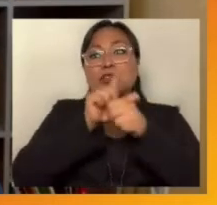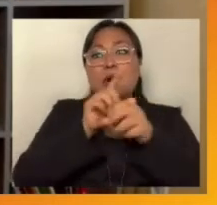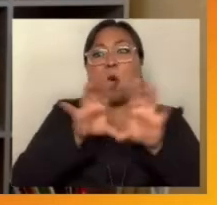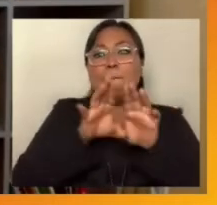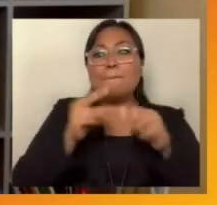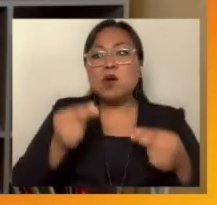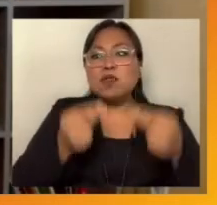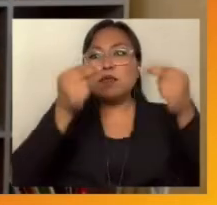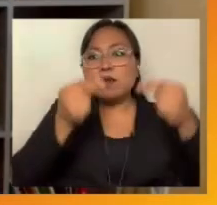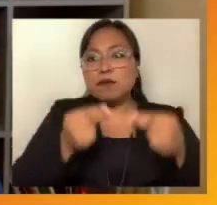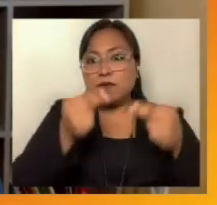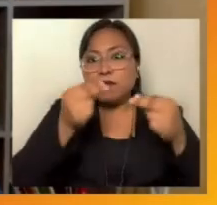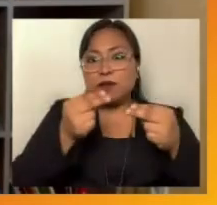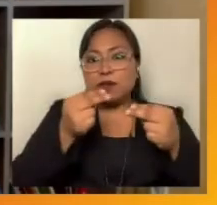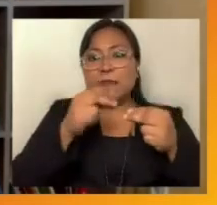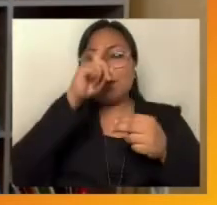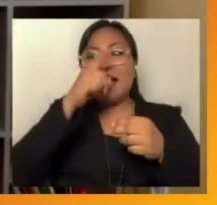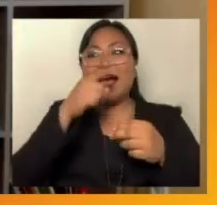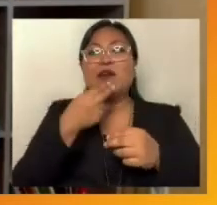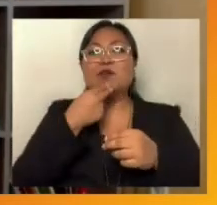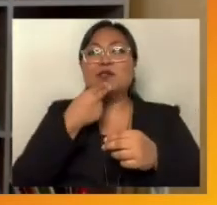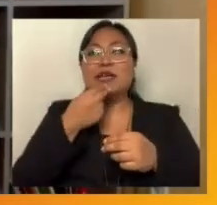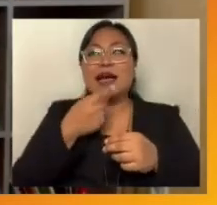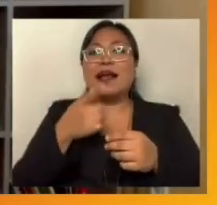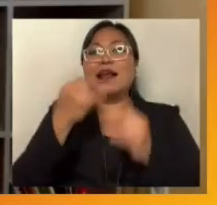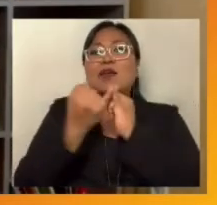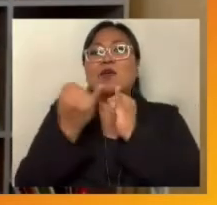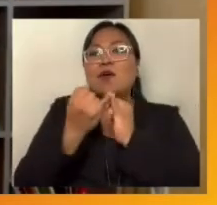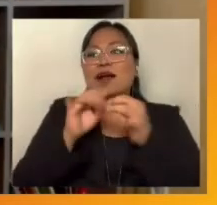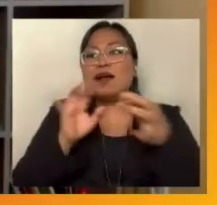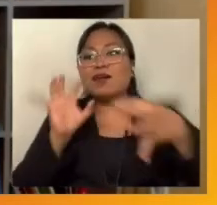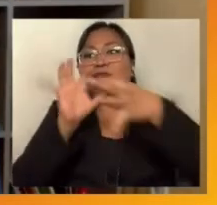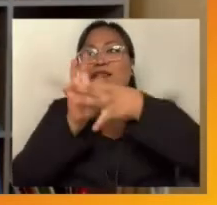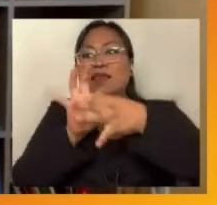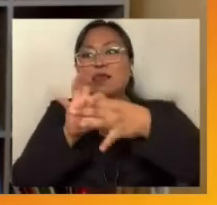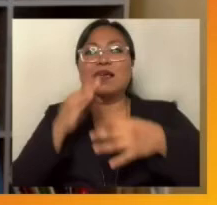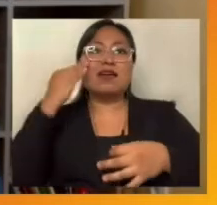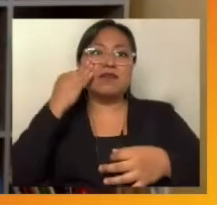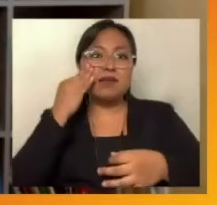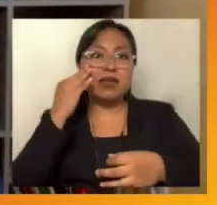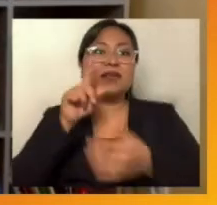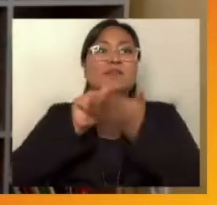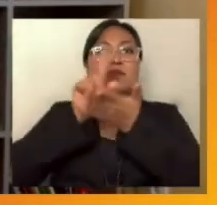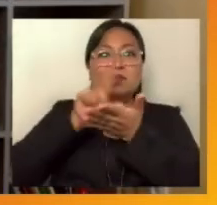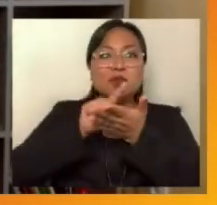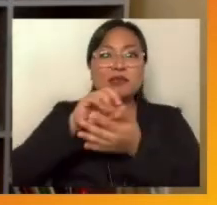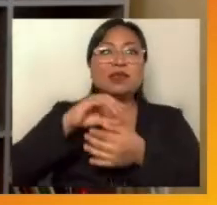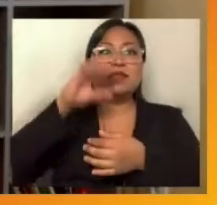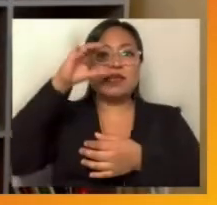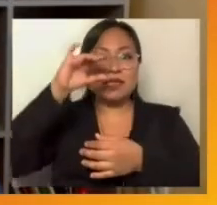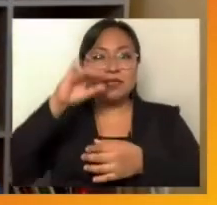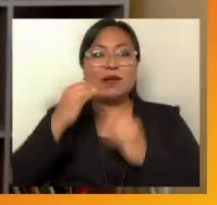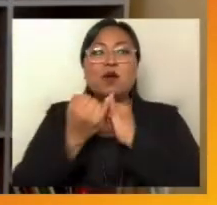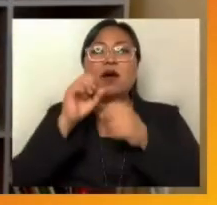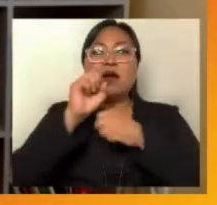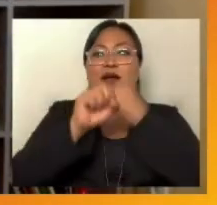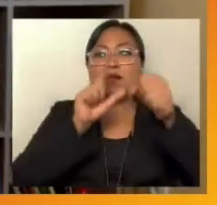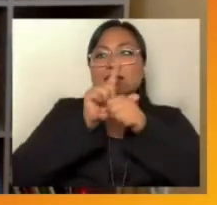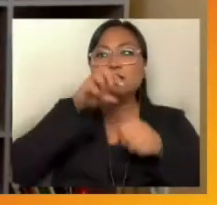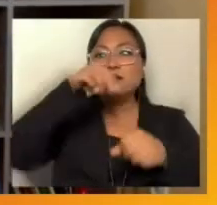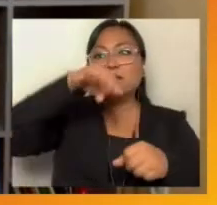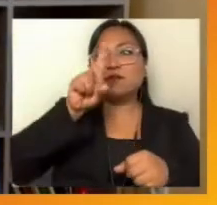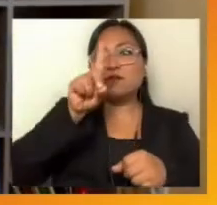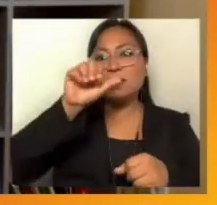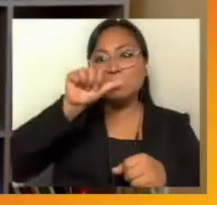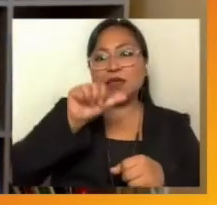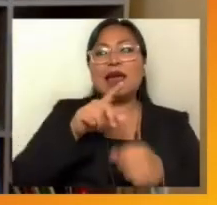son redes sociales, o social media, que son comunicación a través de